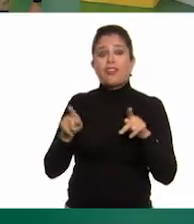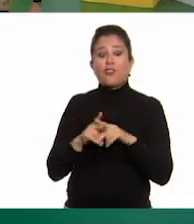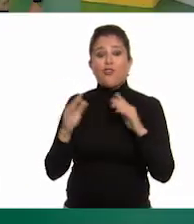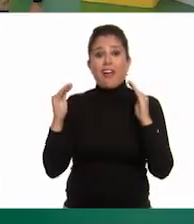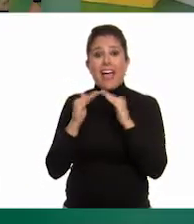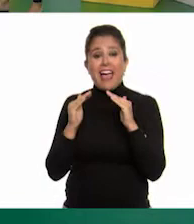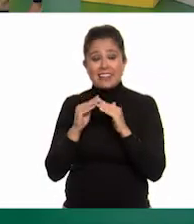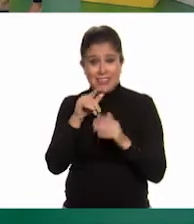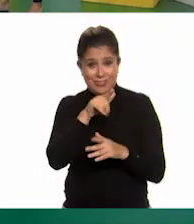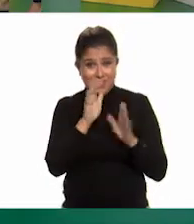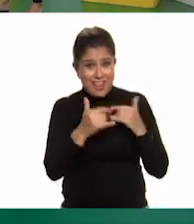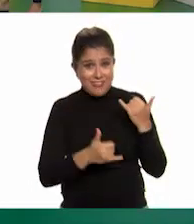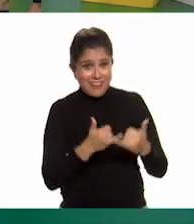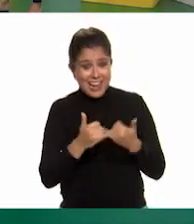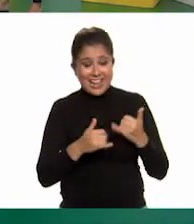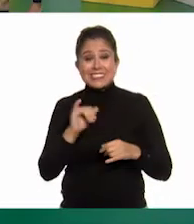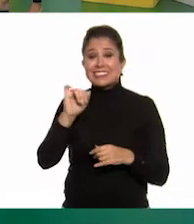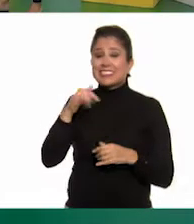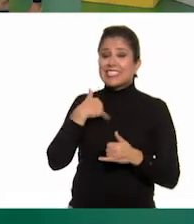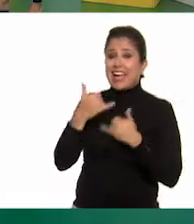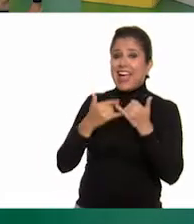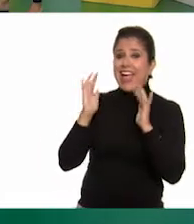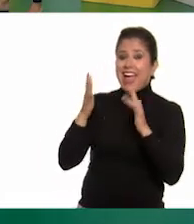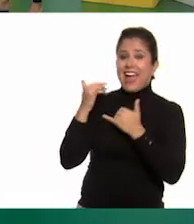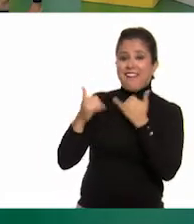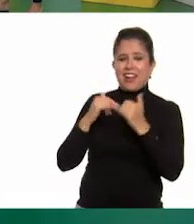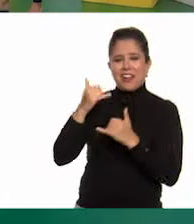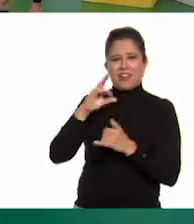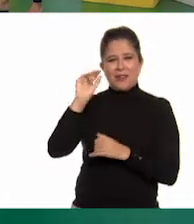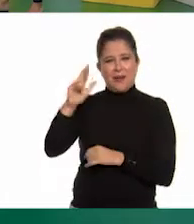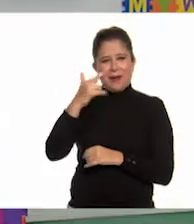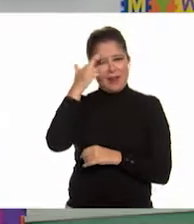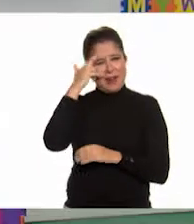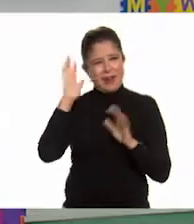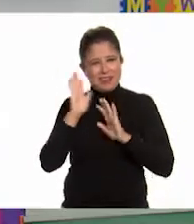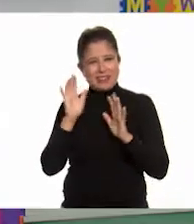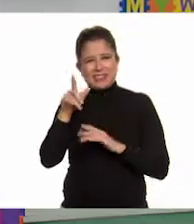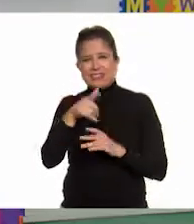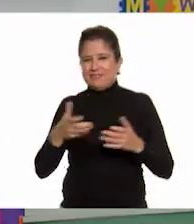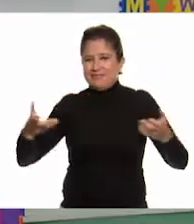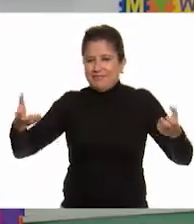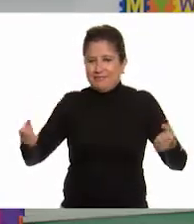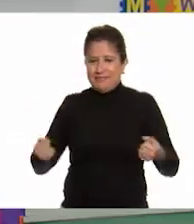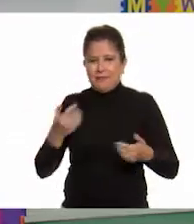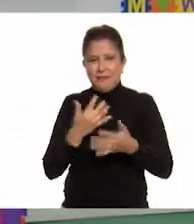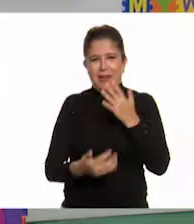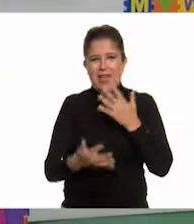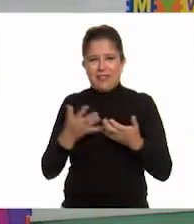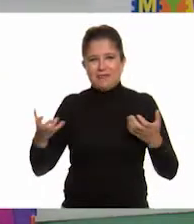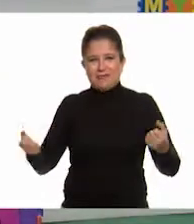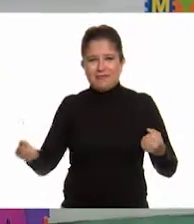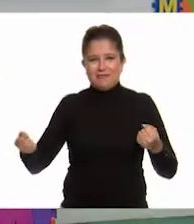Por supuesto que sí, ese me gustaba. ¿Cómo lo jugabas? Ay, no me acuerdo. Creo que nos agarrábamos de las manos y ¿sí? teníamos que estar dando vueltas.